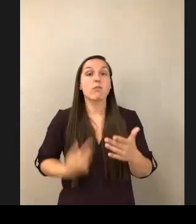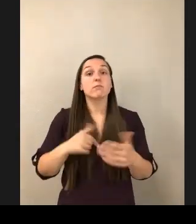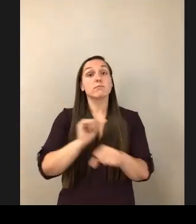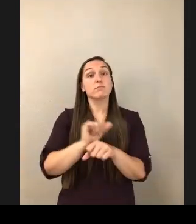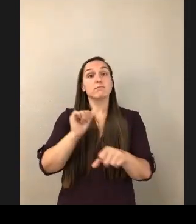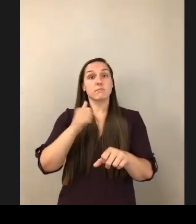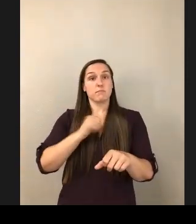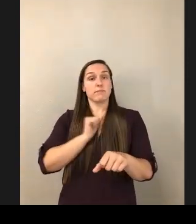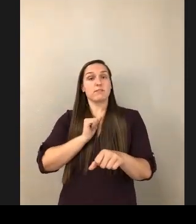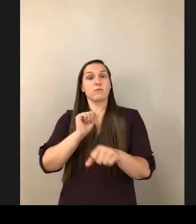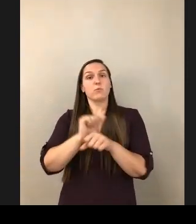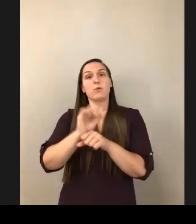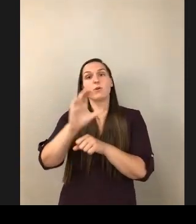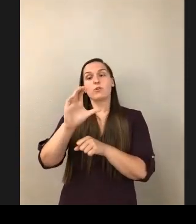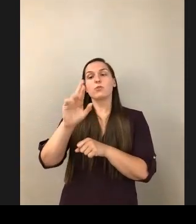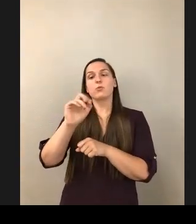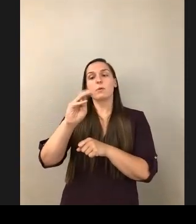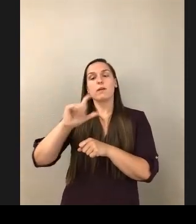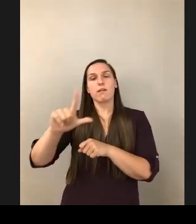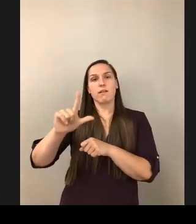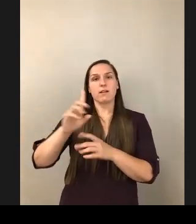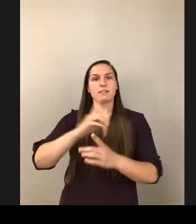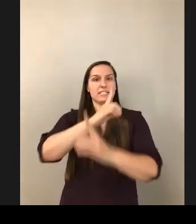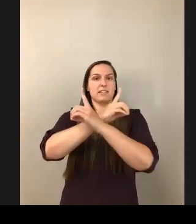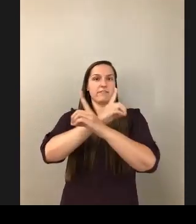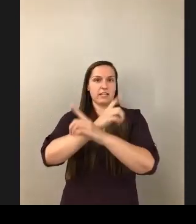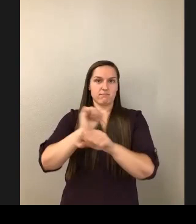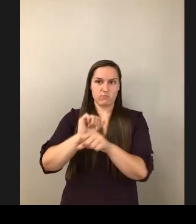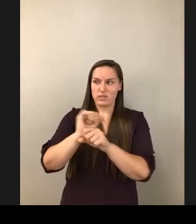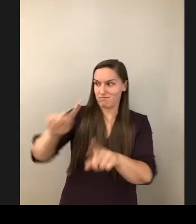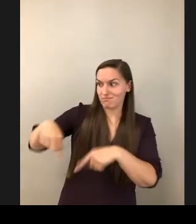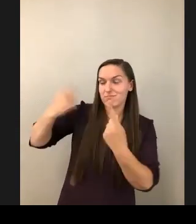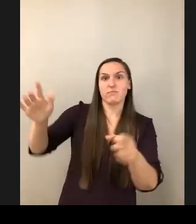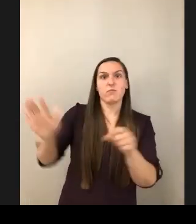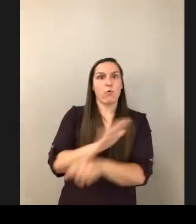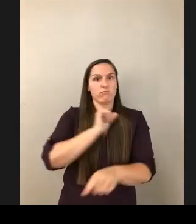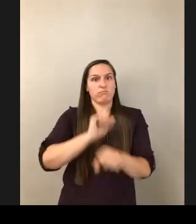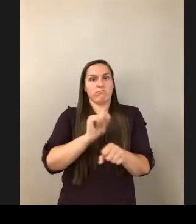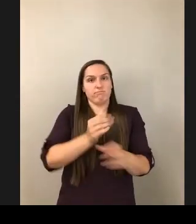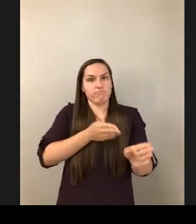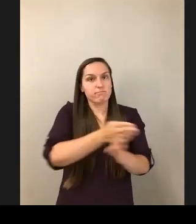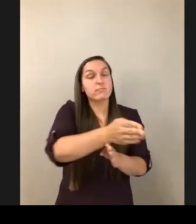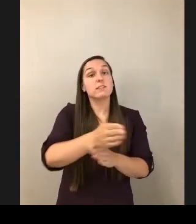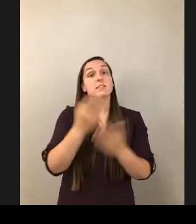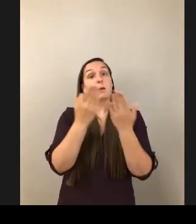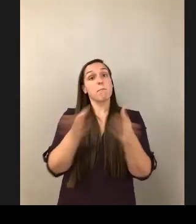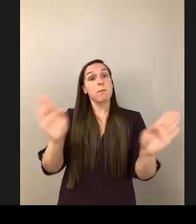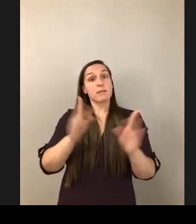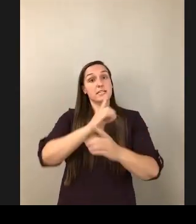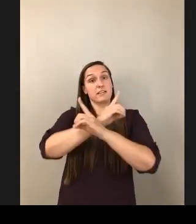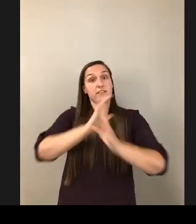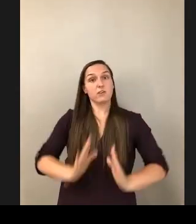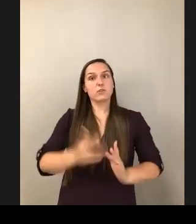y cuando trabajé como abogada, yo estaba haciendo defensa